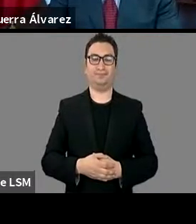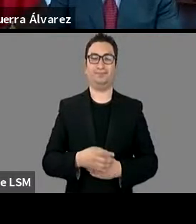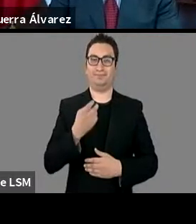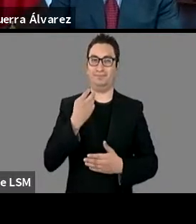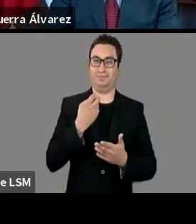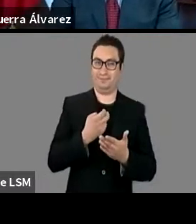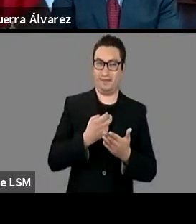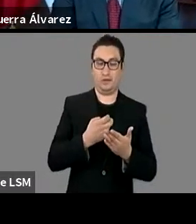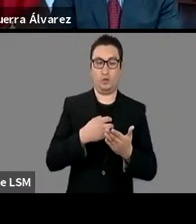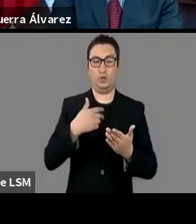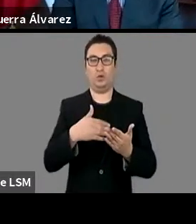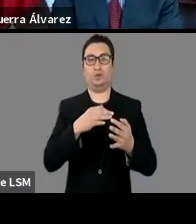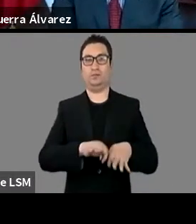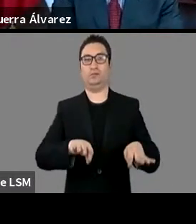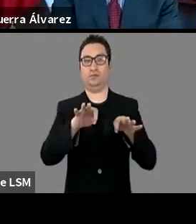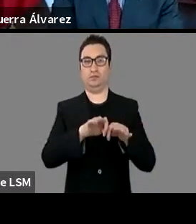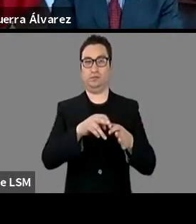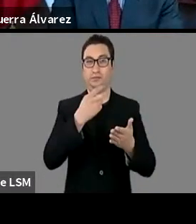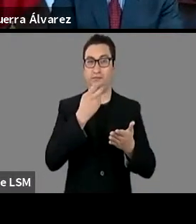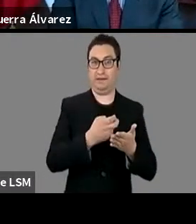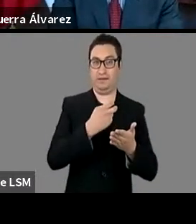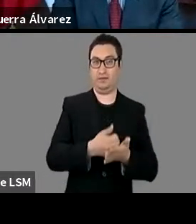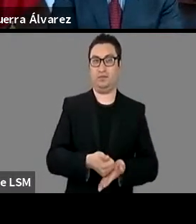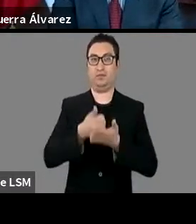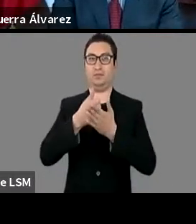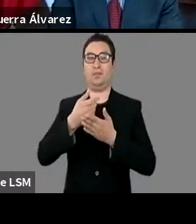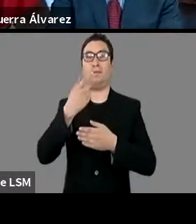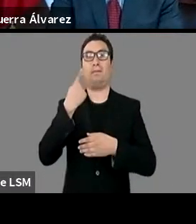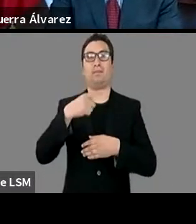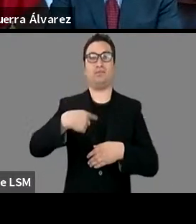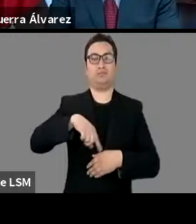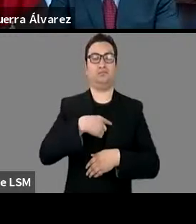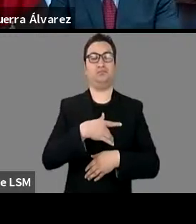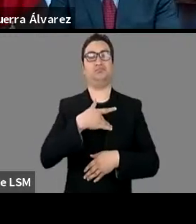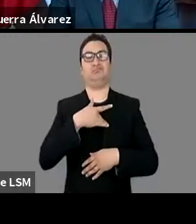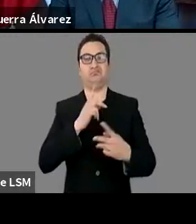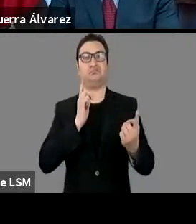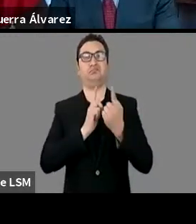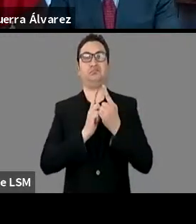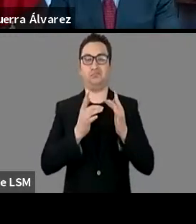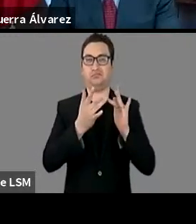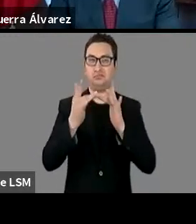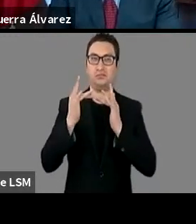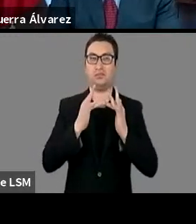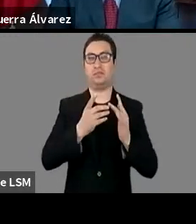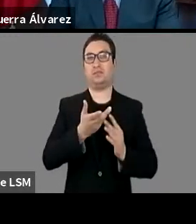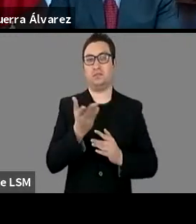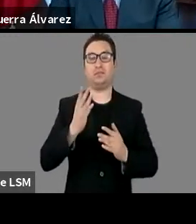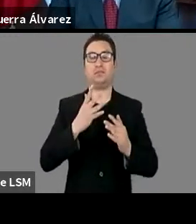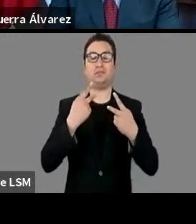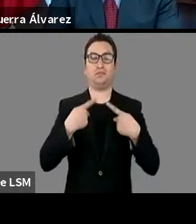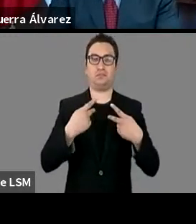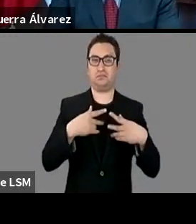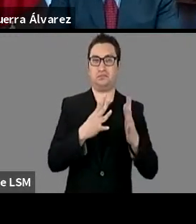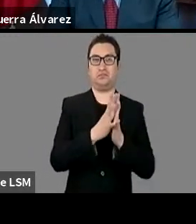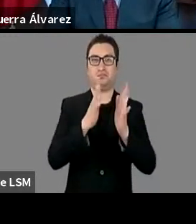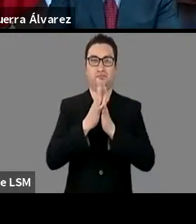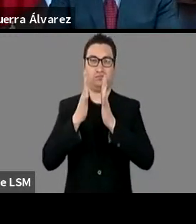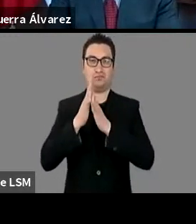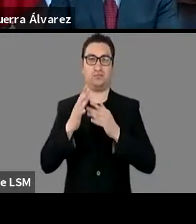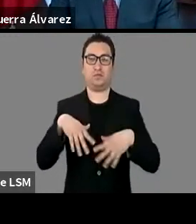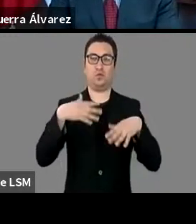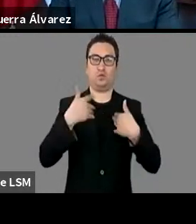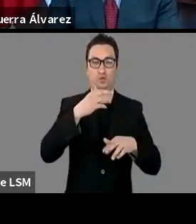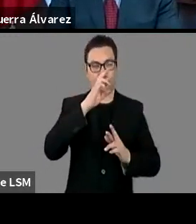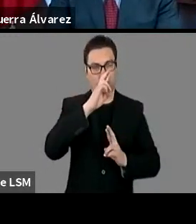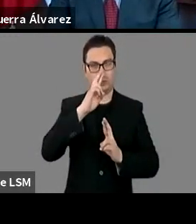este encuentro, que sabemos contará con la participación decidida de muchas personas con discapacidad, que estamos